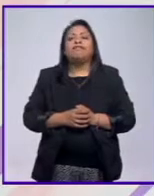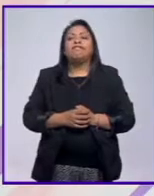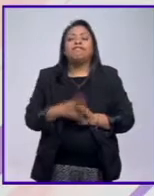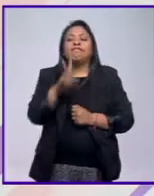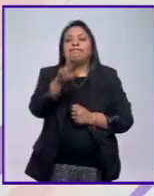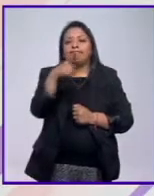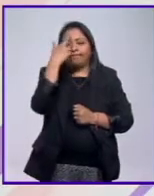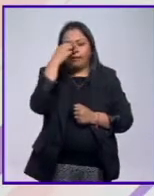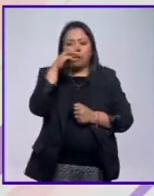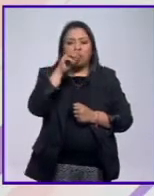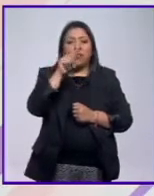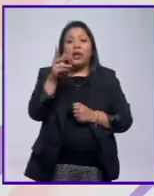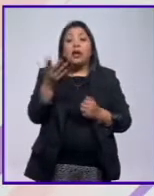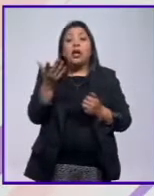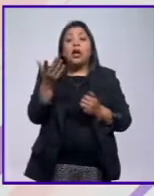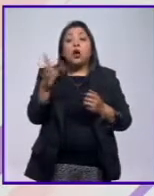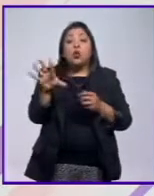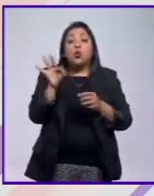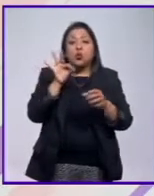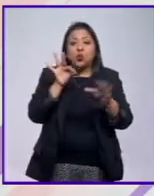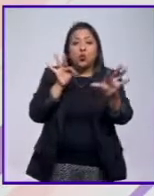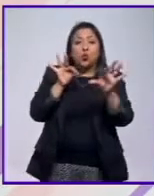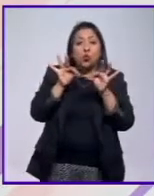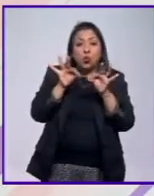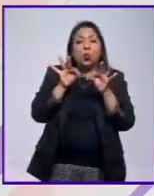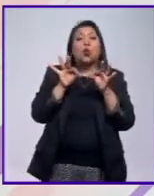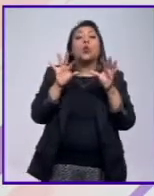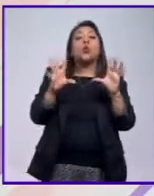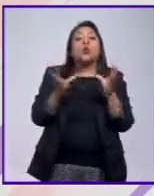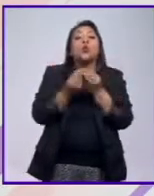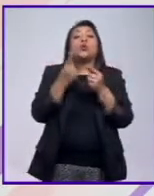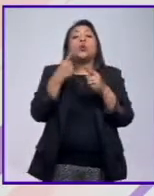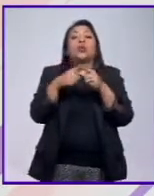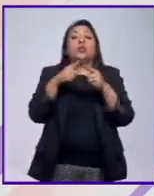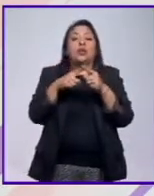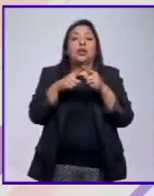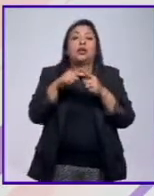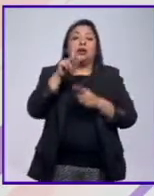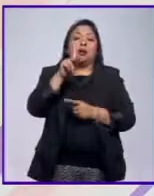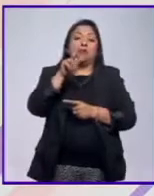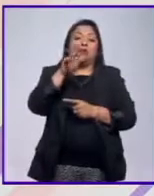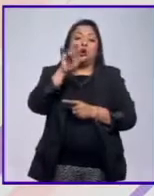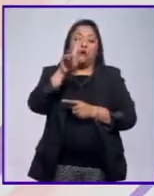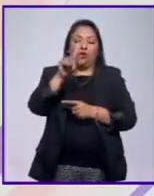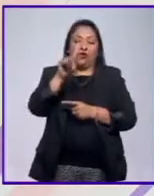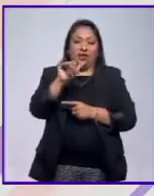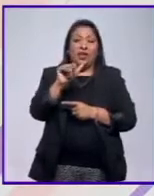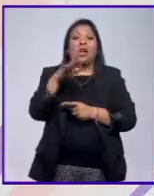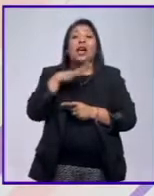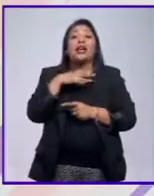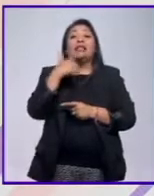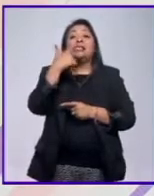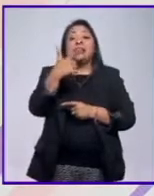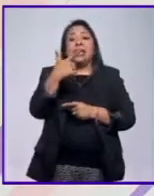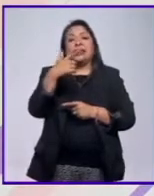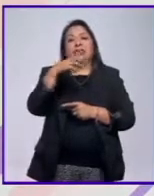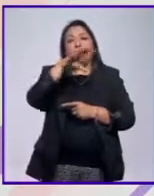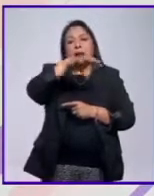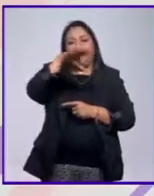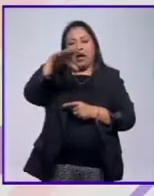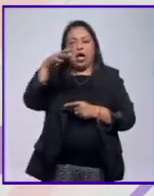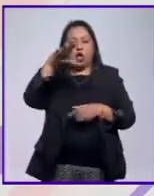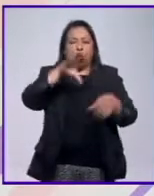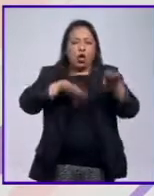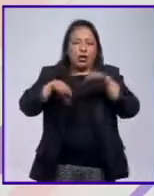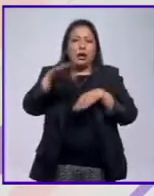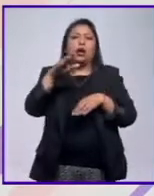Así es, Matera comparte capitalidad cultural europea este año con la búlgara Plovdiv, construida alrededor de siete colinas. Los detalles sobre